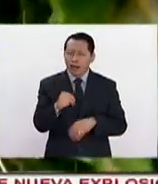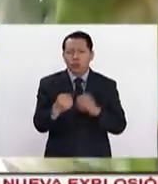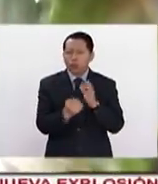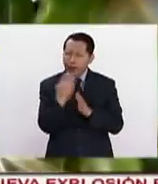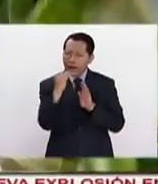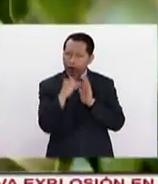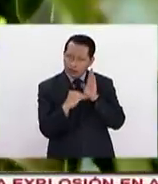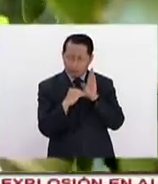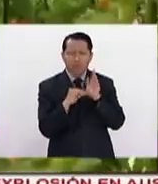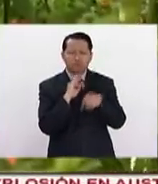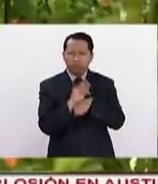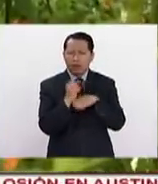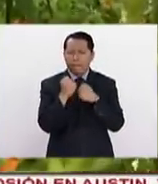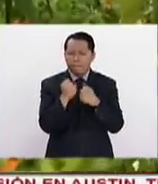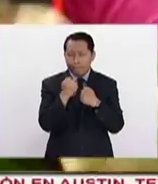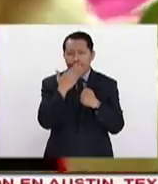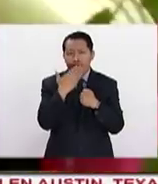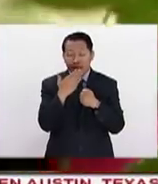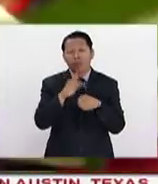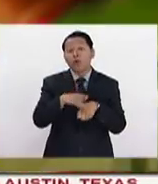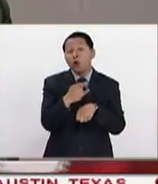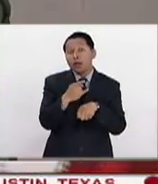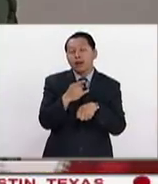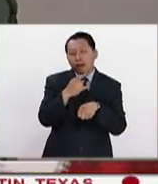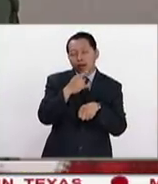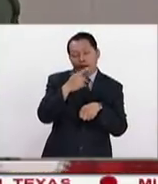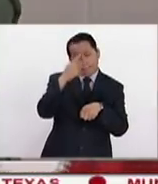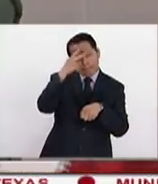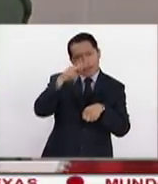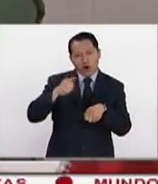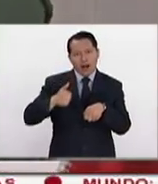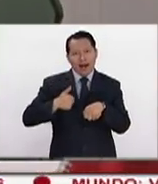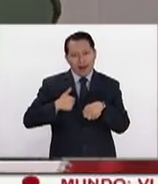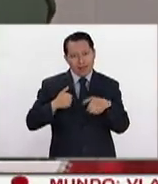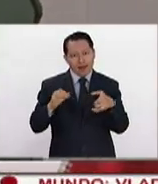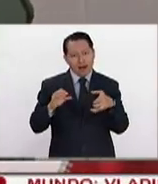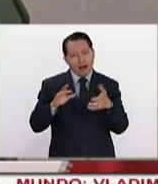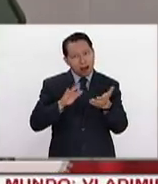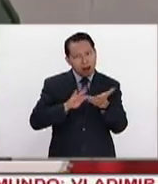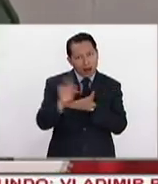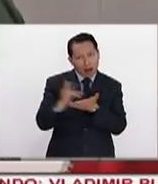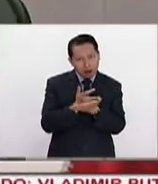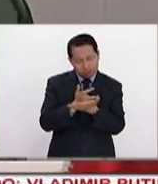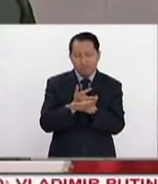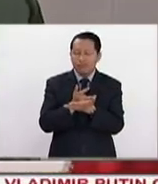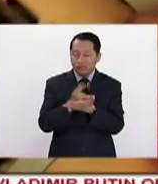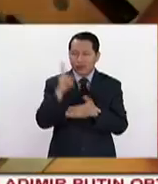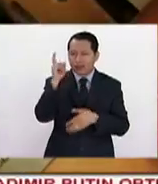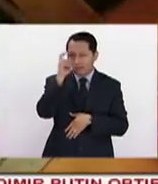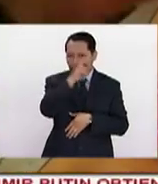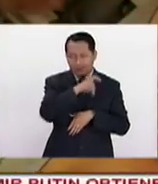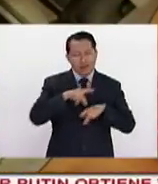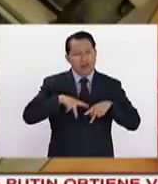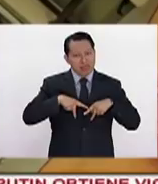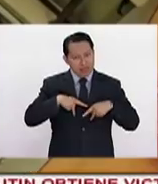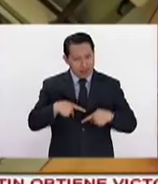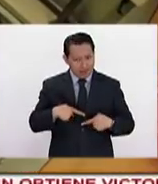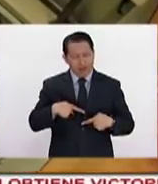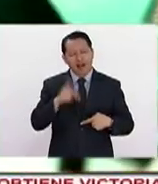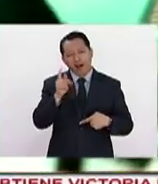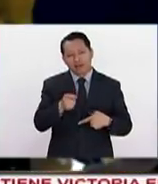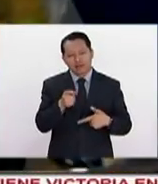reforzado, ya que sin él, dijeron, la cooperación con México y Canadá será y se verá afectada, debilitando la capacidad